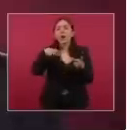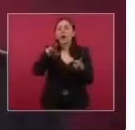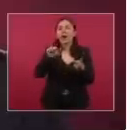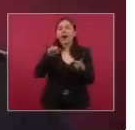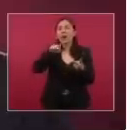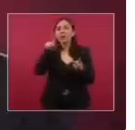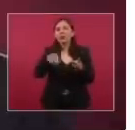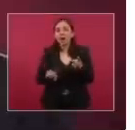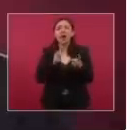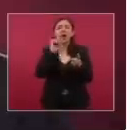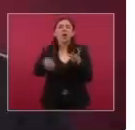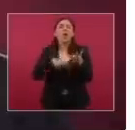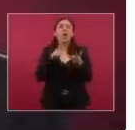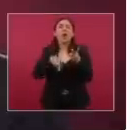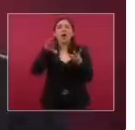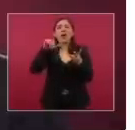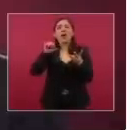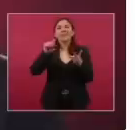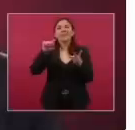o Castañeda